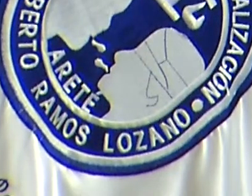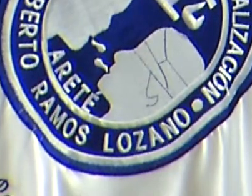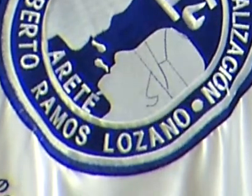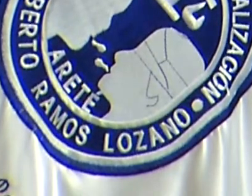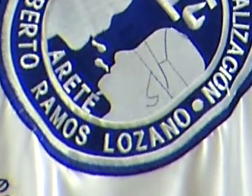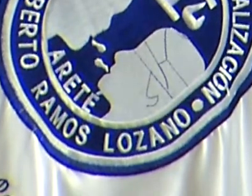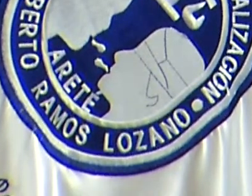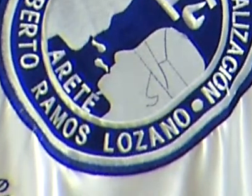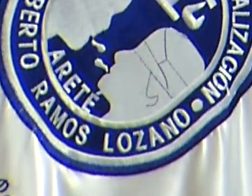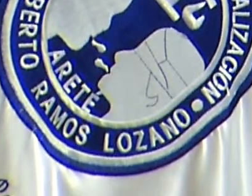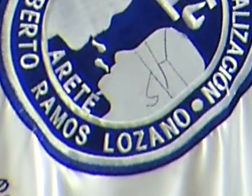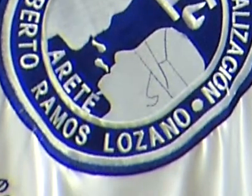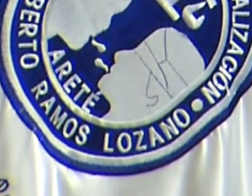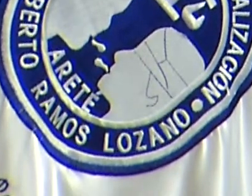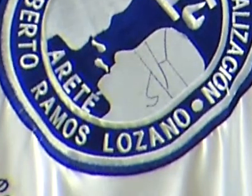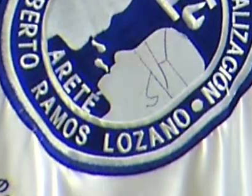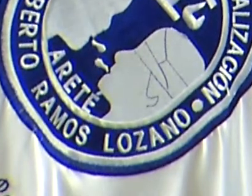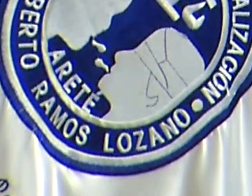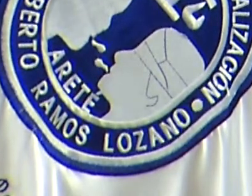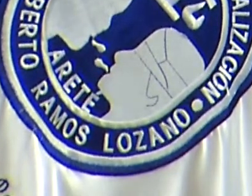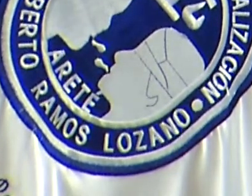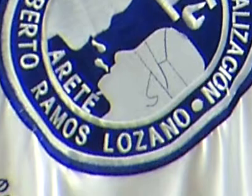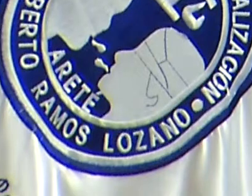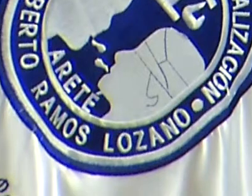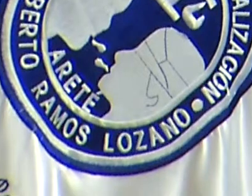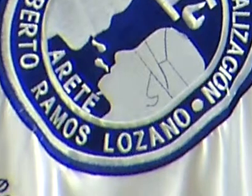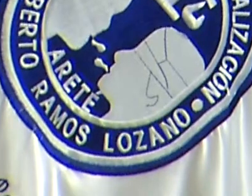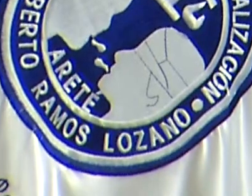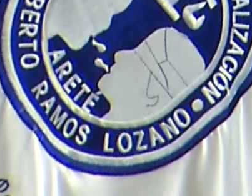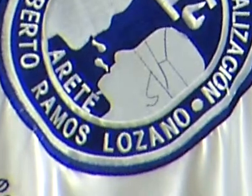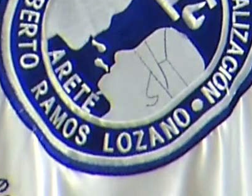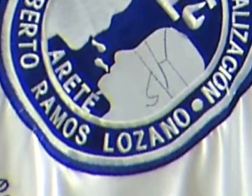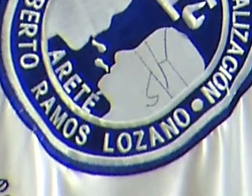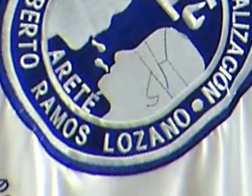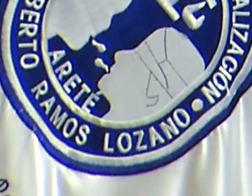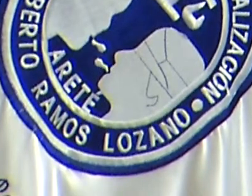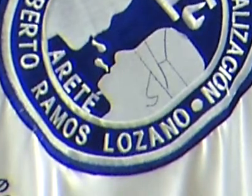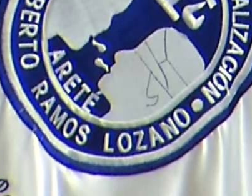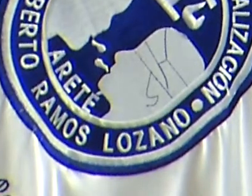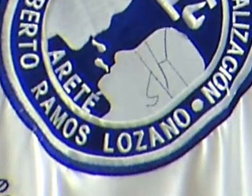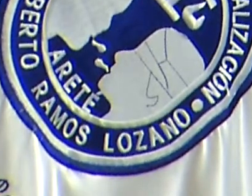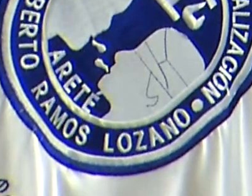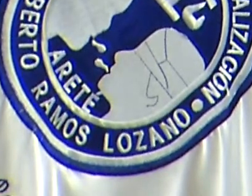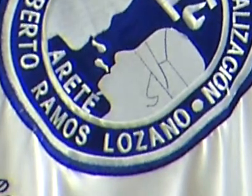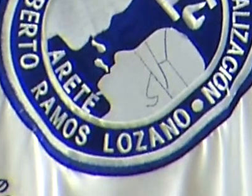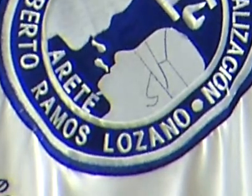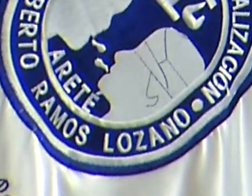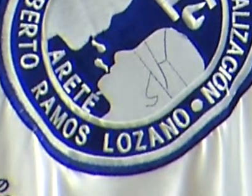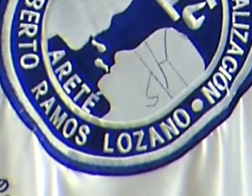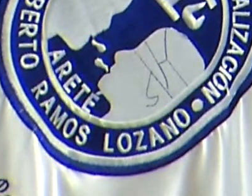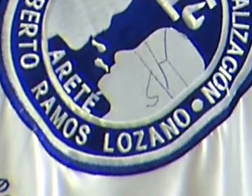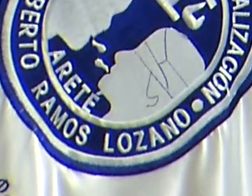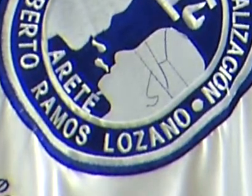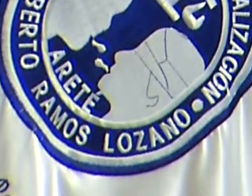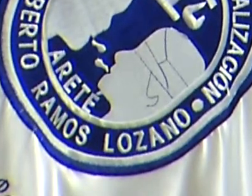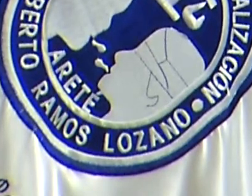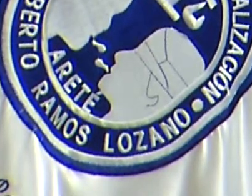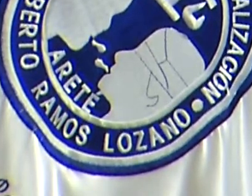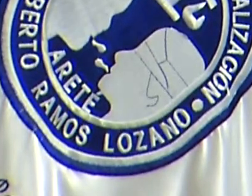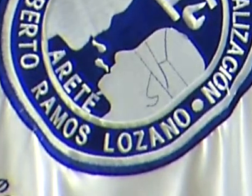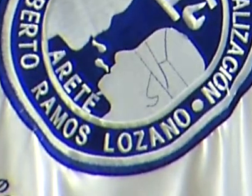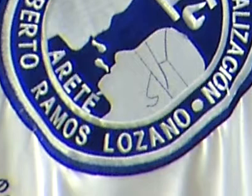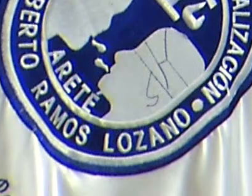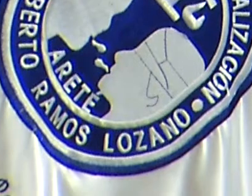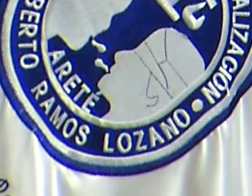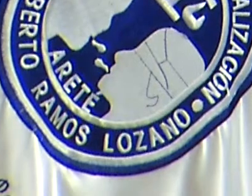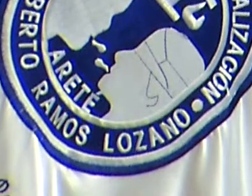en diagnosis y gestión de diferencias de aprendizaje como la dislexia, el trastorno por déficit de atención